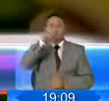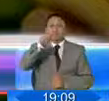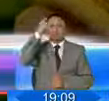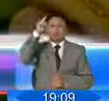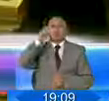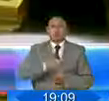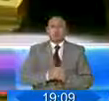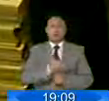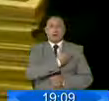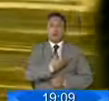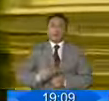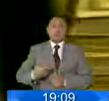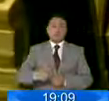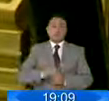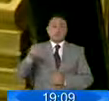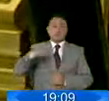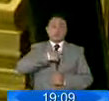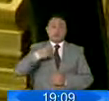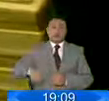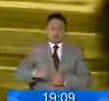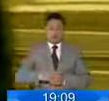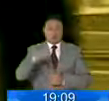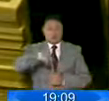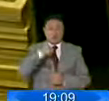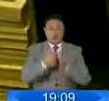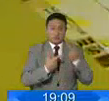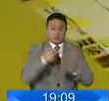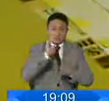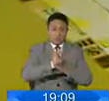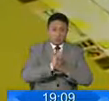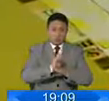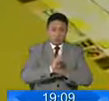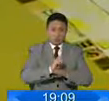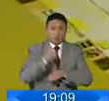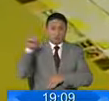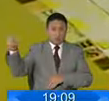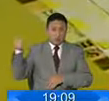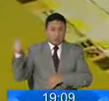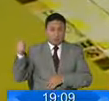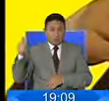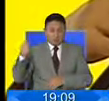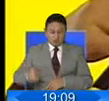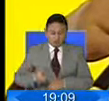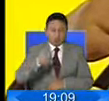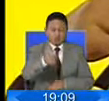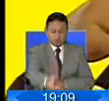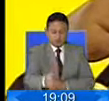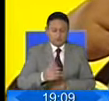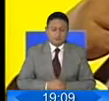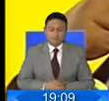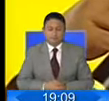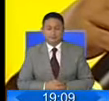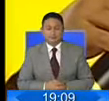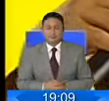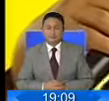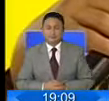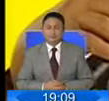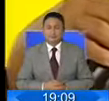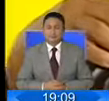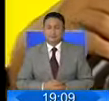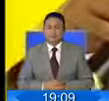presidente chino xi jinping durante su visita al ecuador del 2016 informó si la